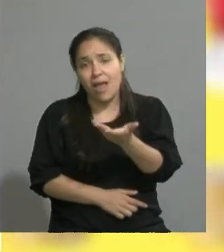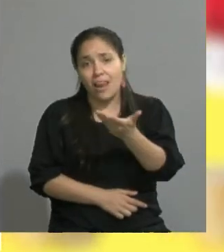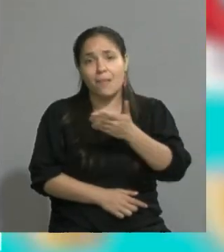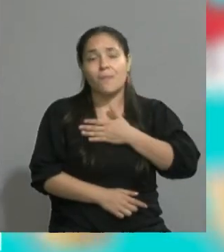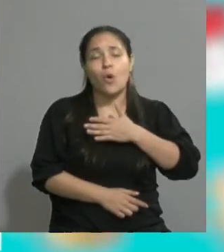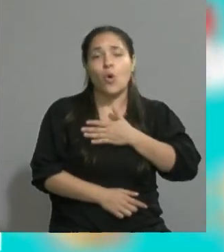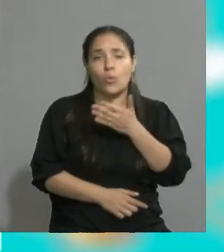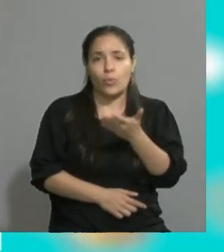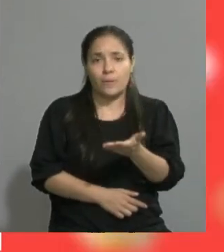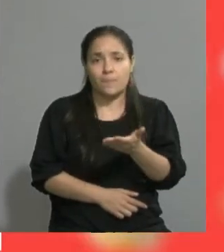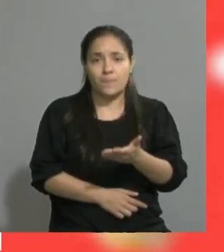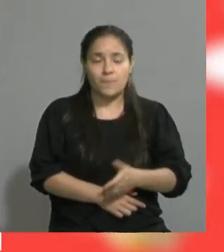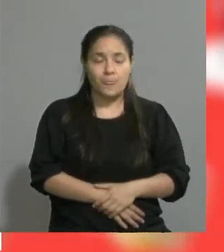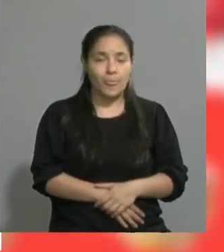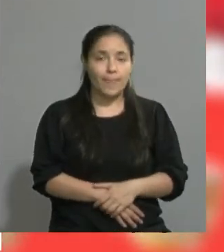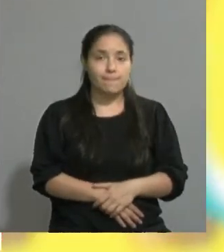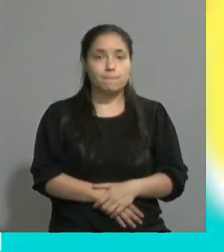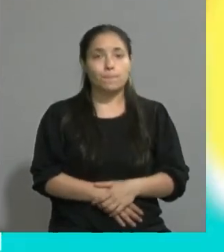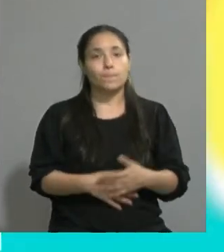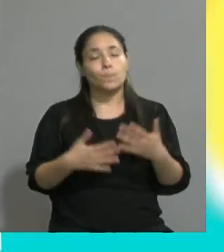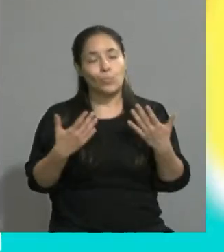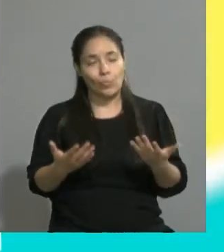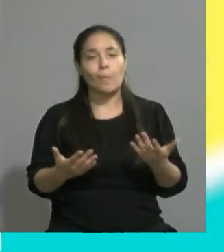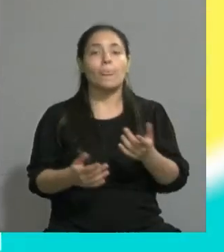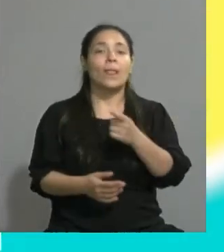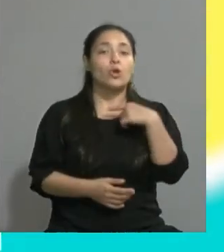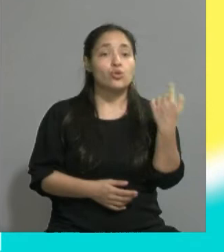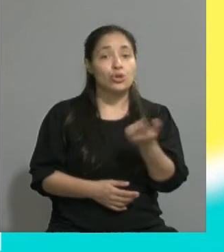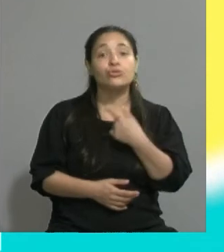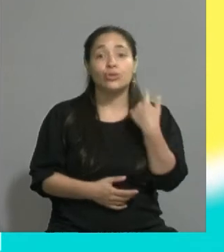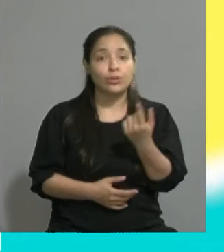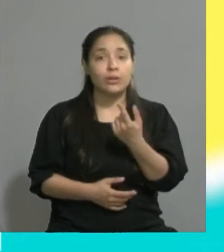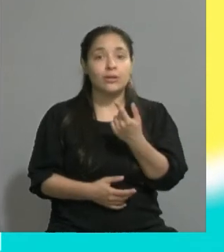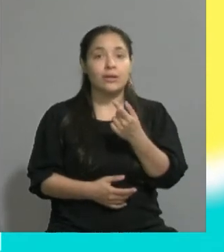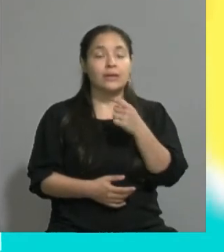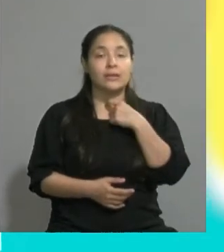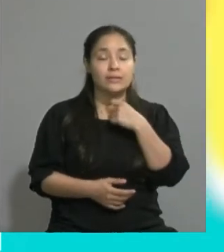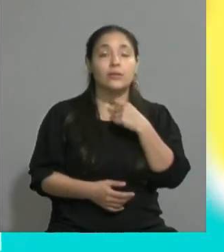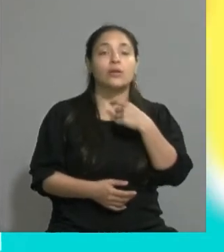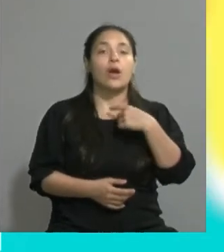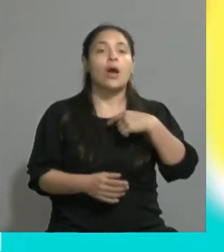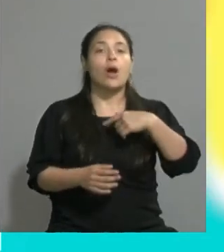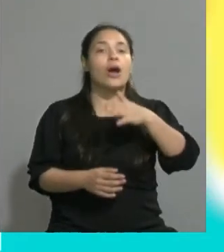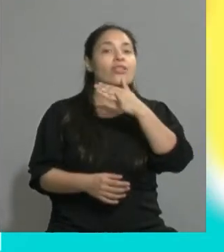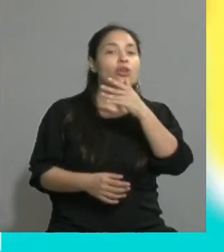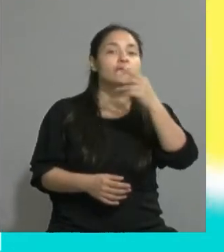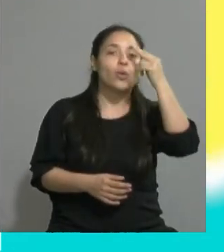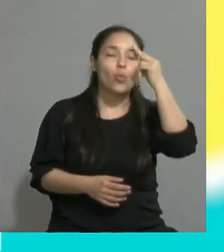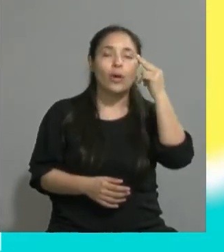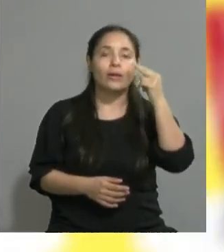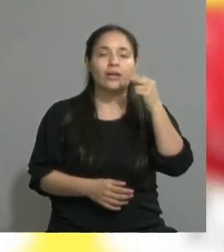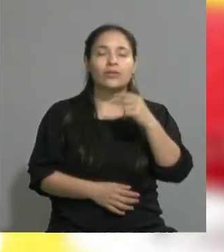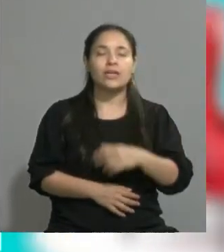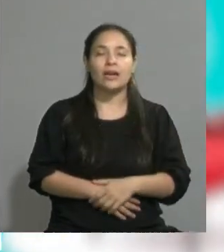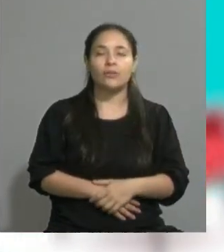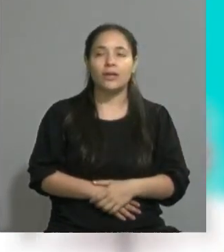perrito. ¿No es cierto? Bueno, nosotros nos manejamos con la 14346, no hay otra. Por